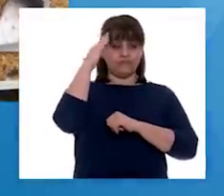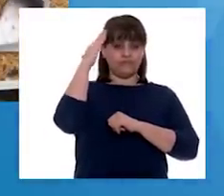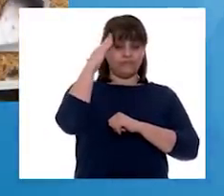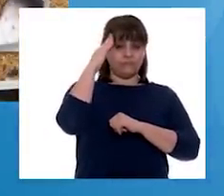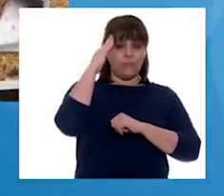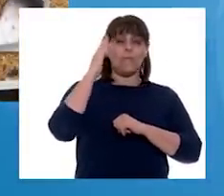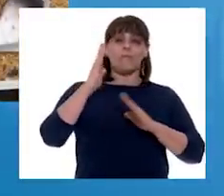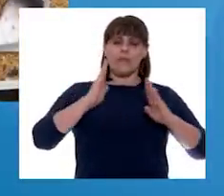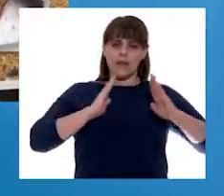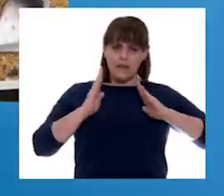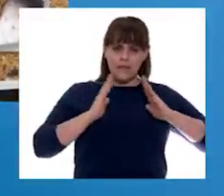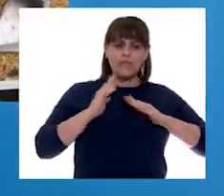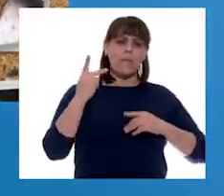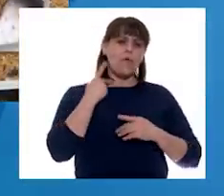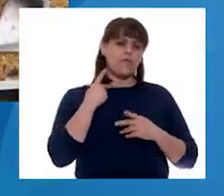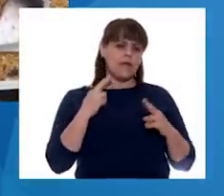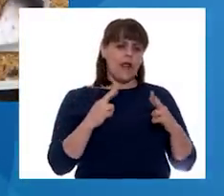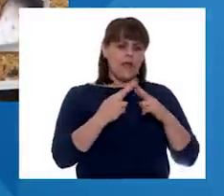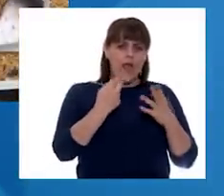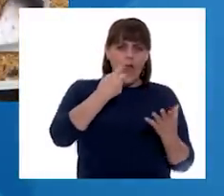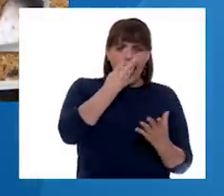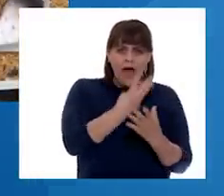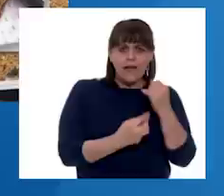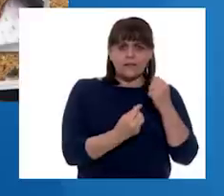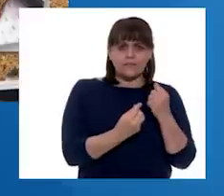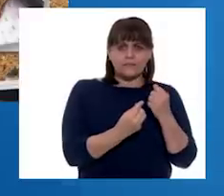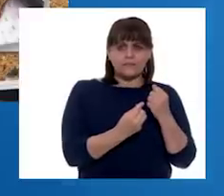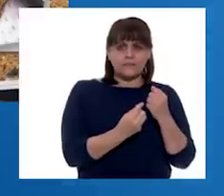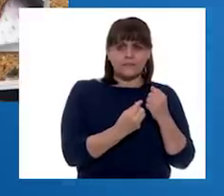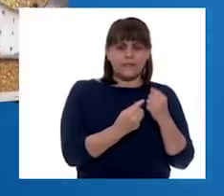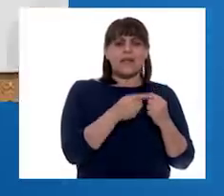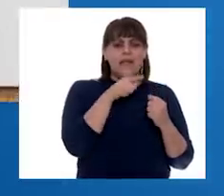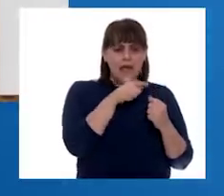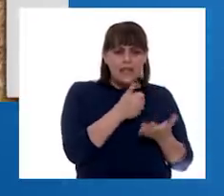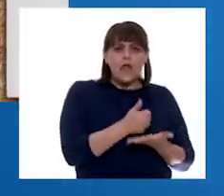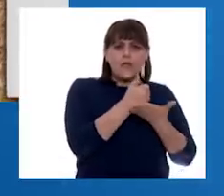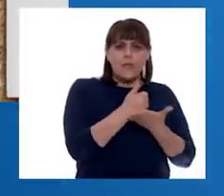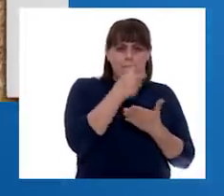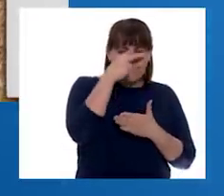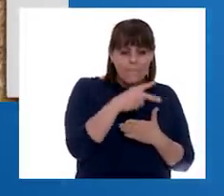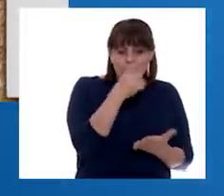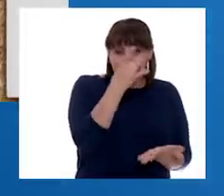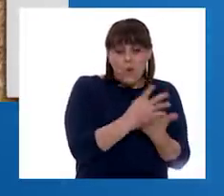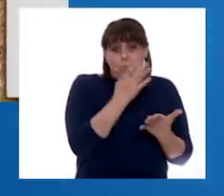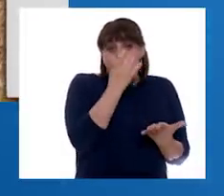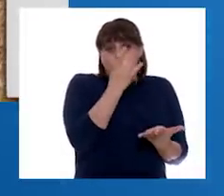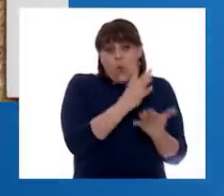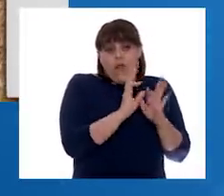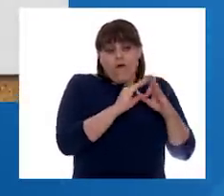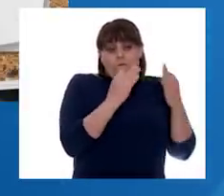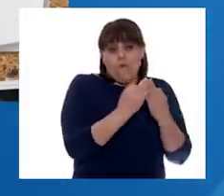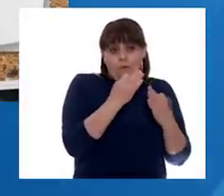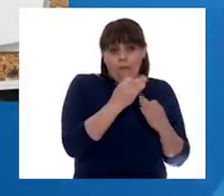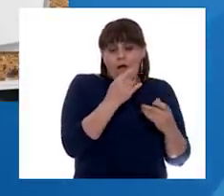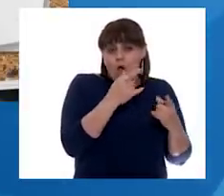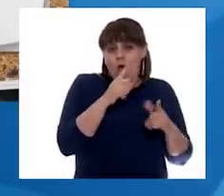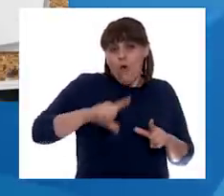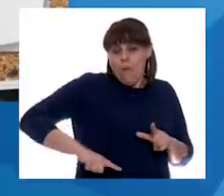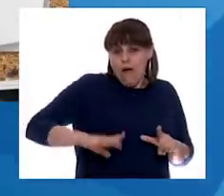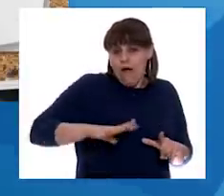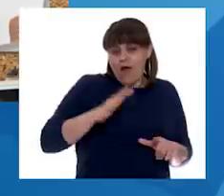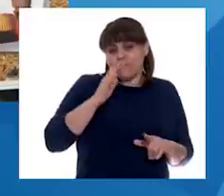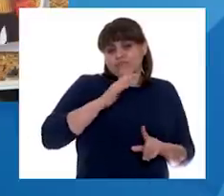la política y la religión. No había nobles en México, pero era el único gobierno que se conocía. El